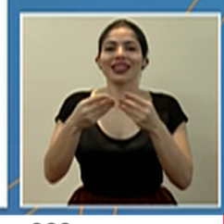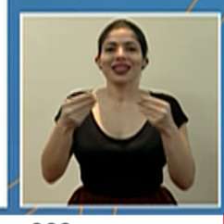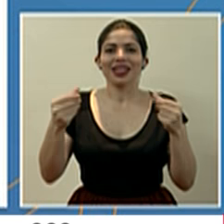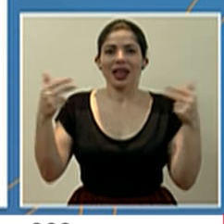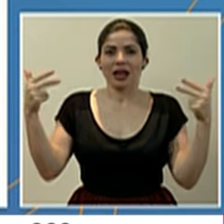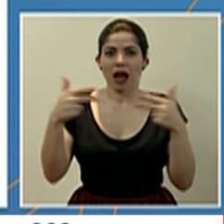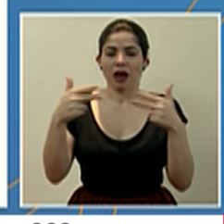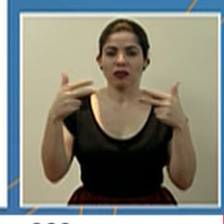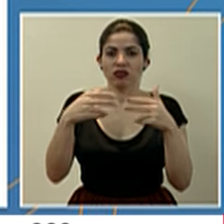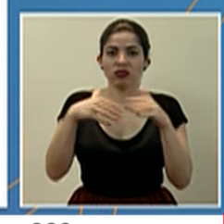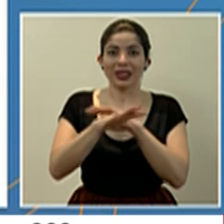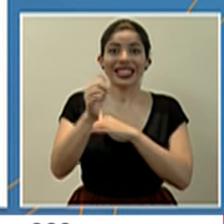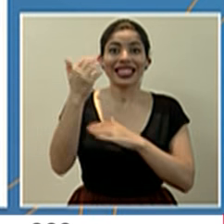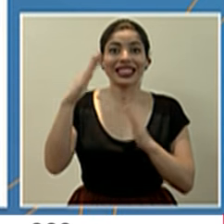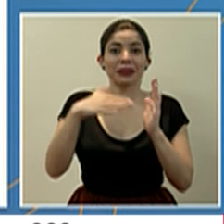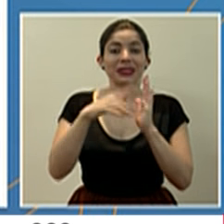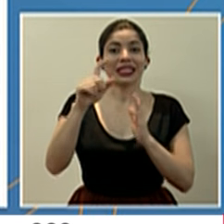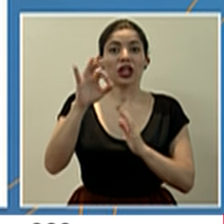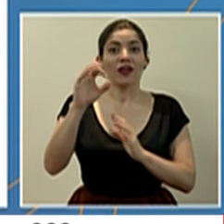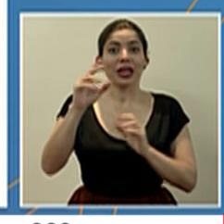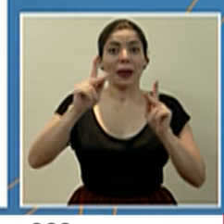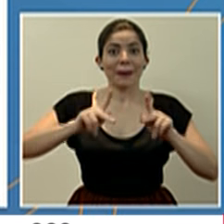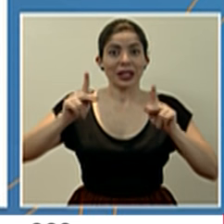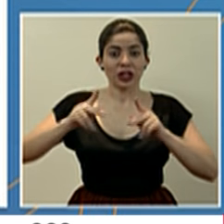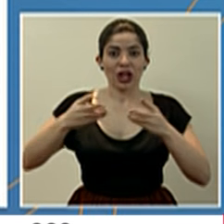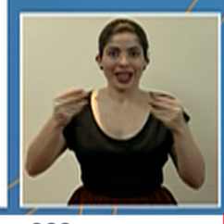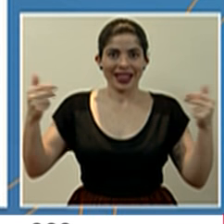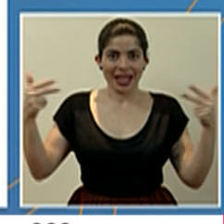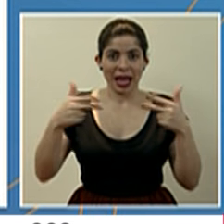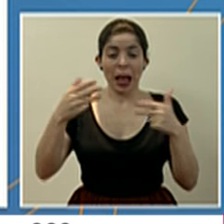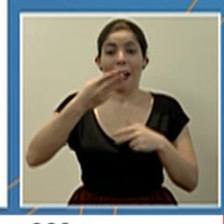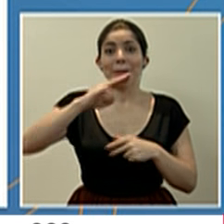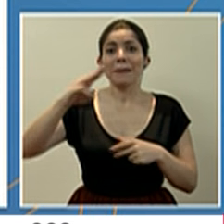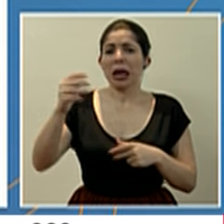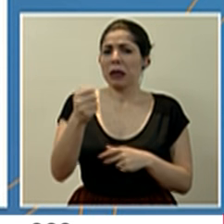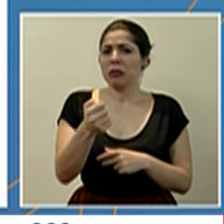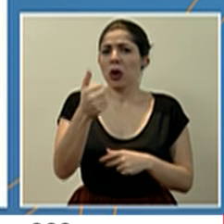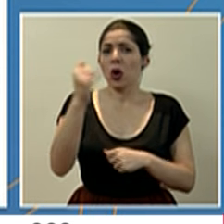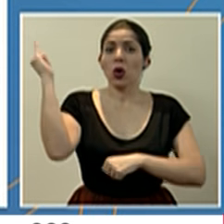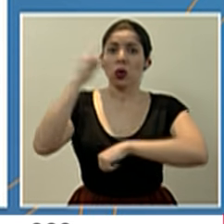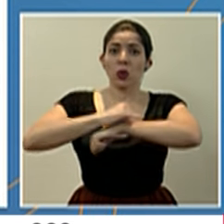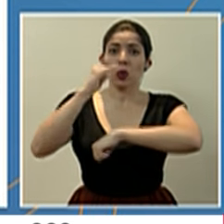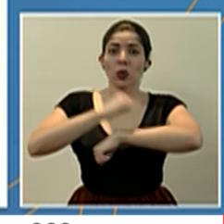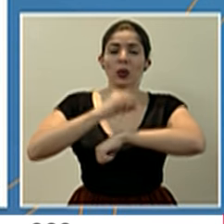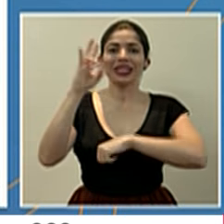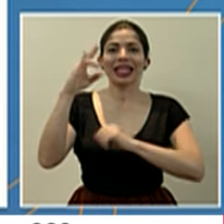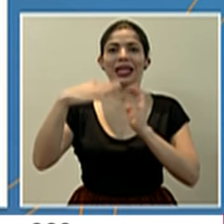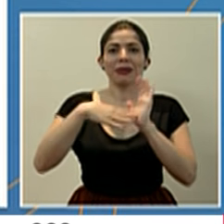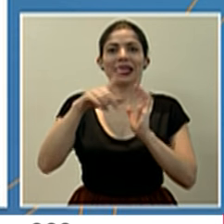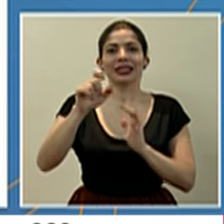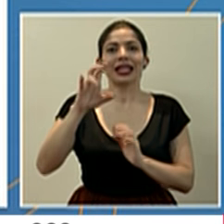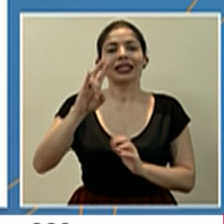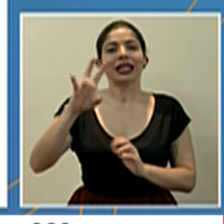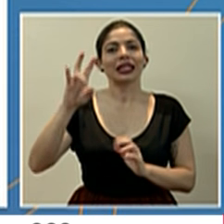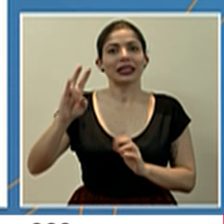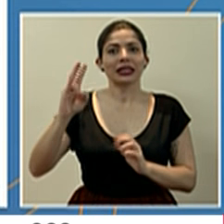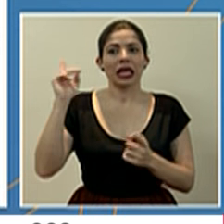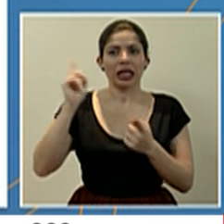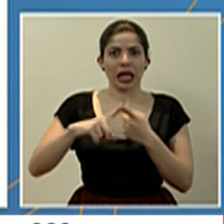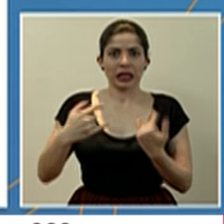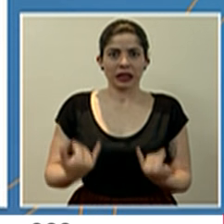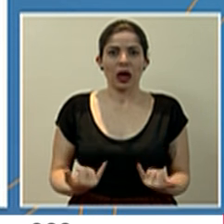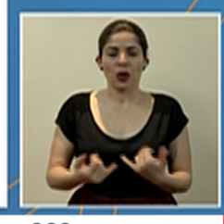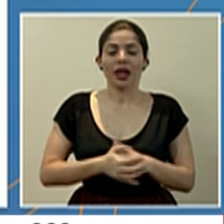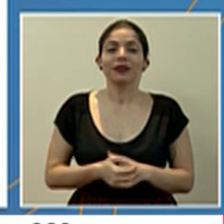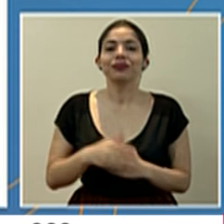lo ven, 15.000 personas, 15.190 vía terrestre, marítimo muy poco y aéreo 7.177 a la fecha.